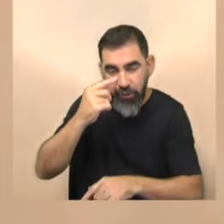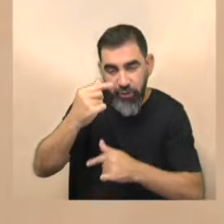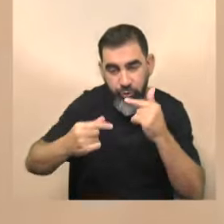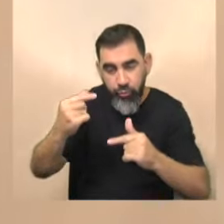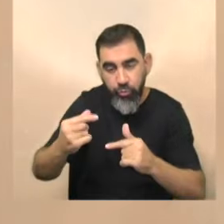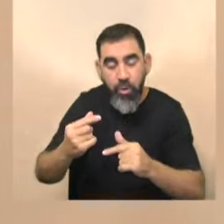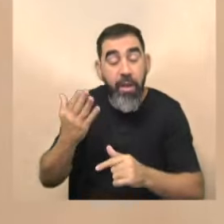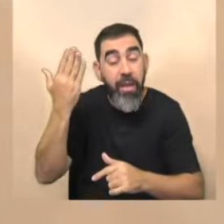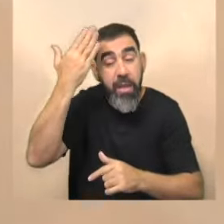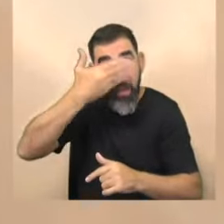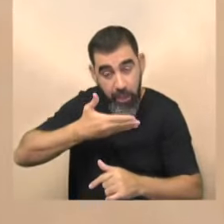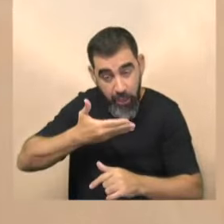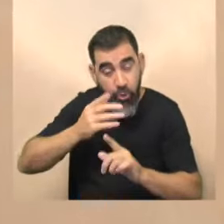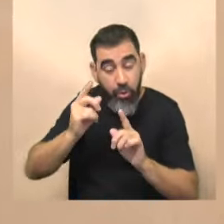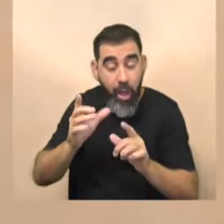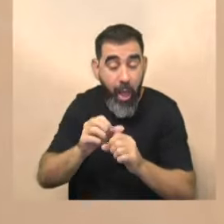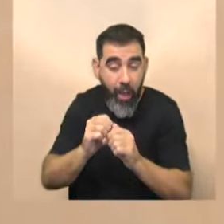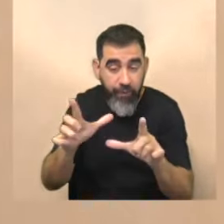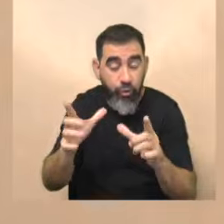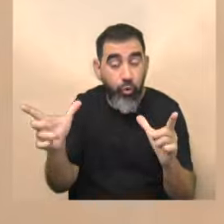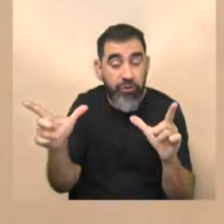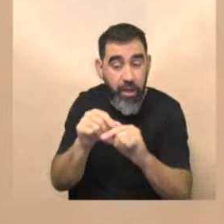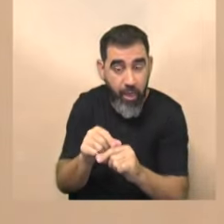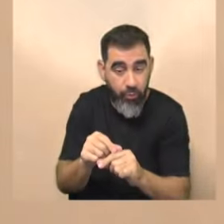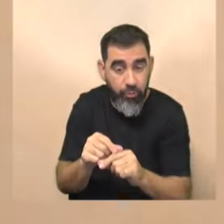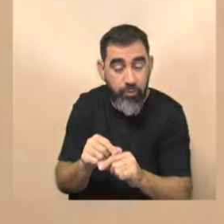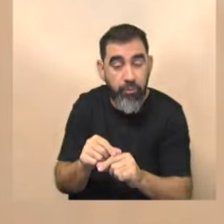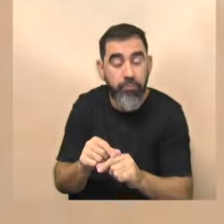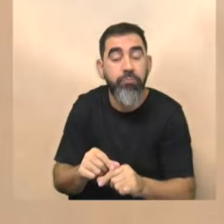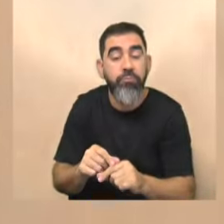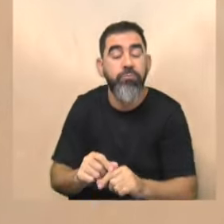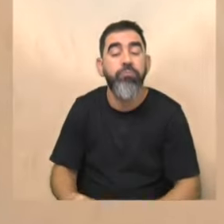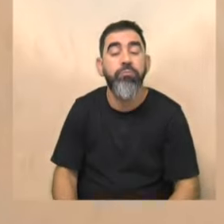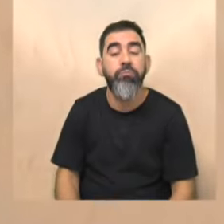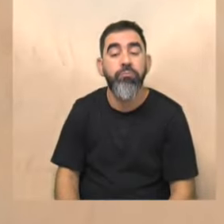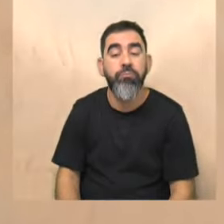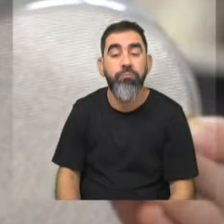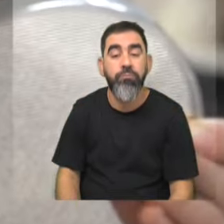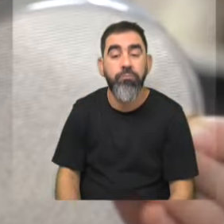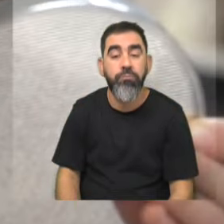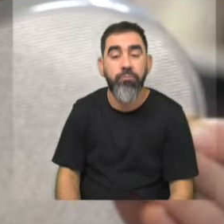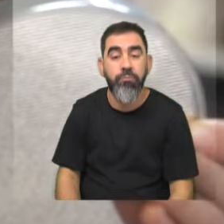los puntos negros que pueden ser abiertos o cerrados, y también como formas de quistes.